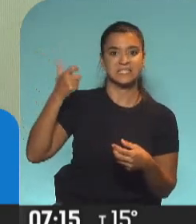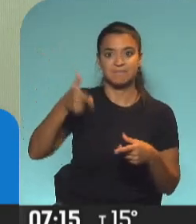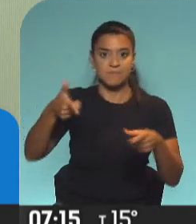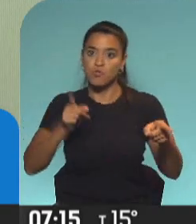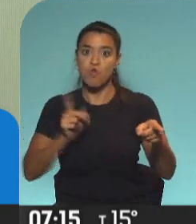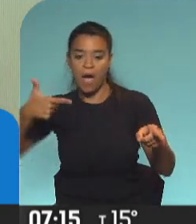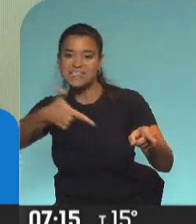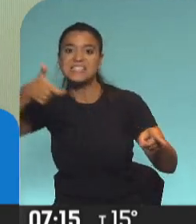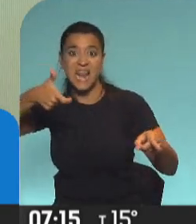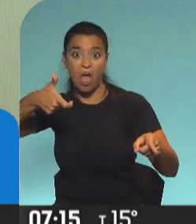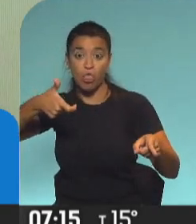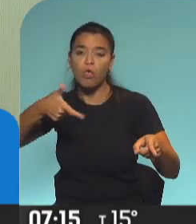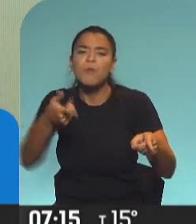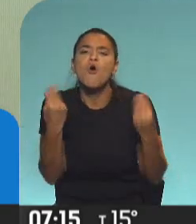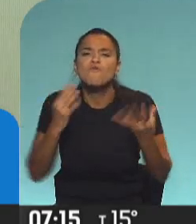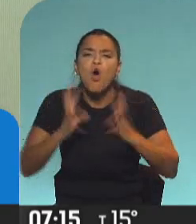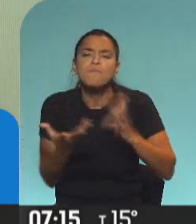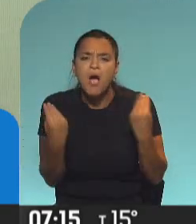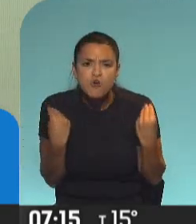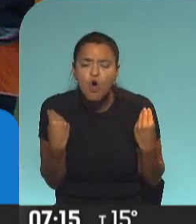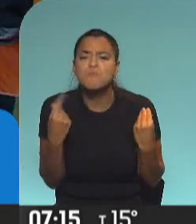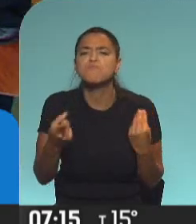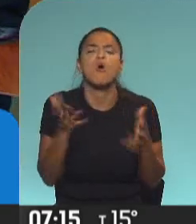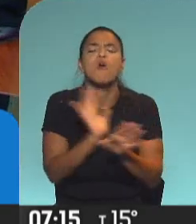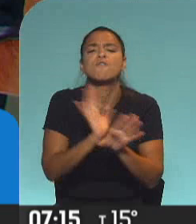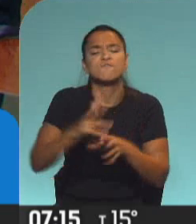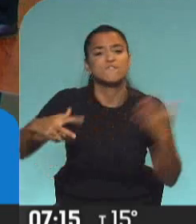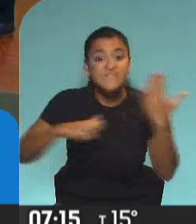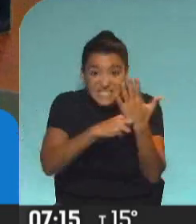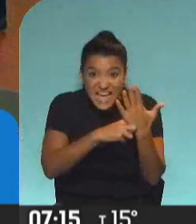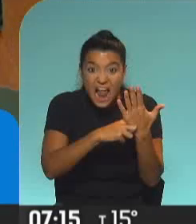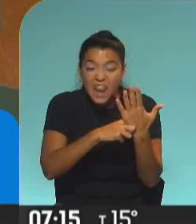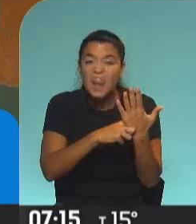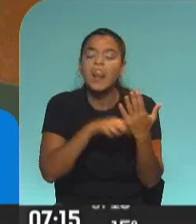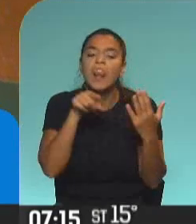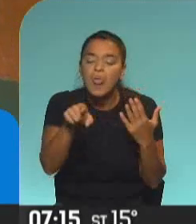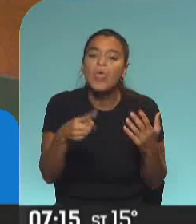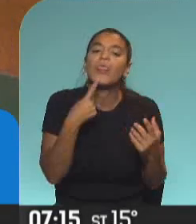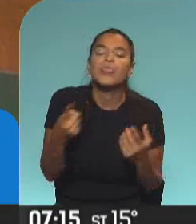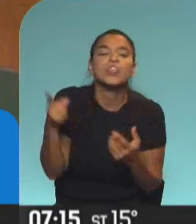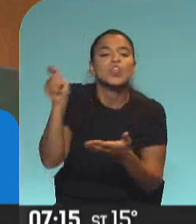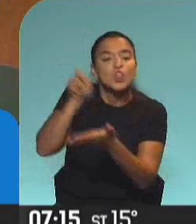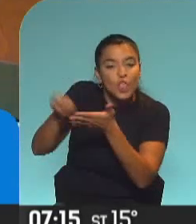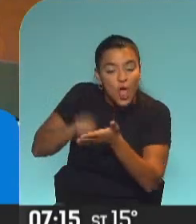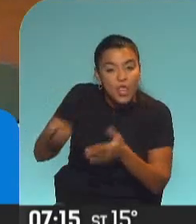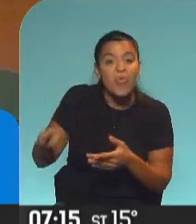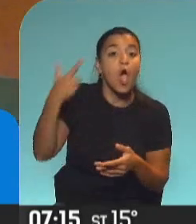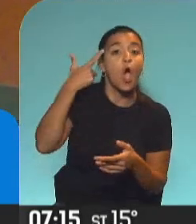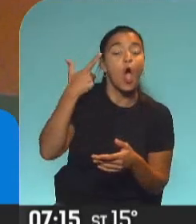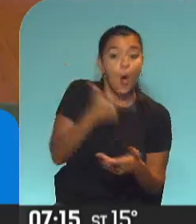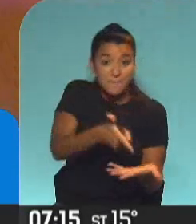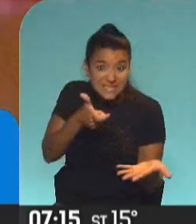un mecanismo que ni siquiera el juez y el fiscal, al adherir a la teoría del